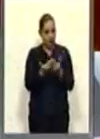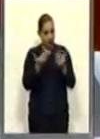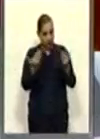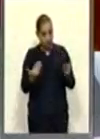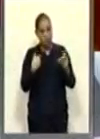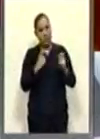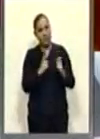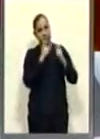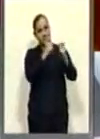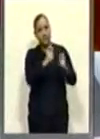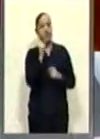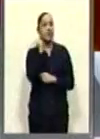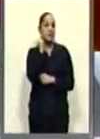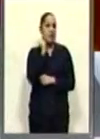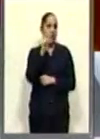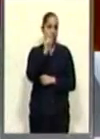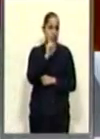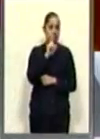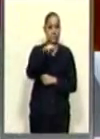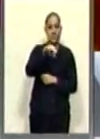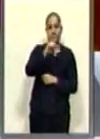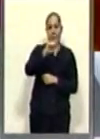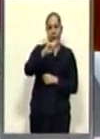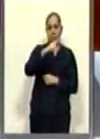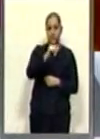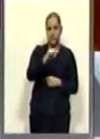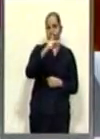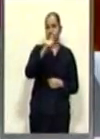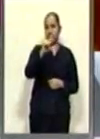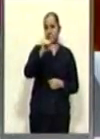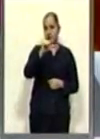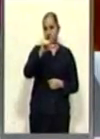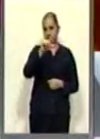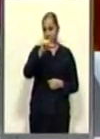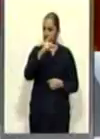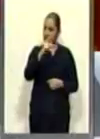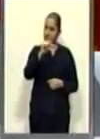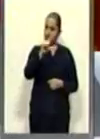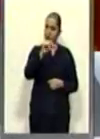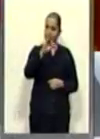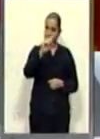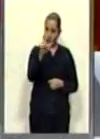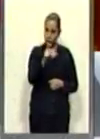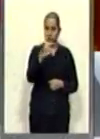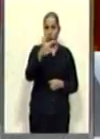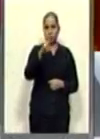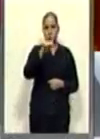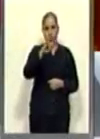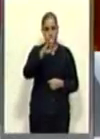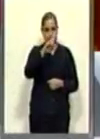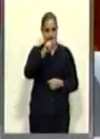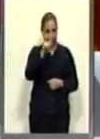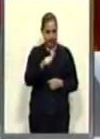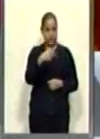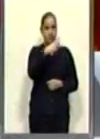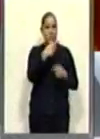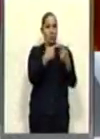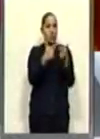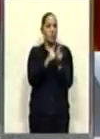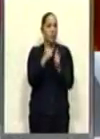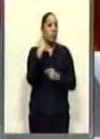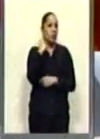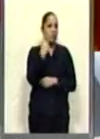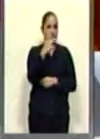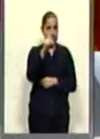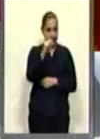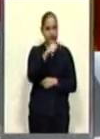palabra la senadora Marta Palafox Gutiérrez, del grupo parlamentario del PT, hasta por